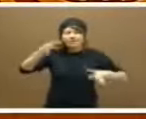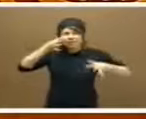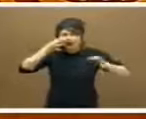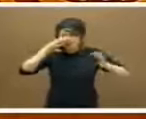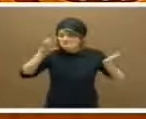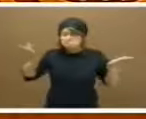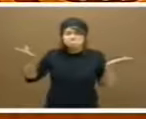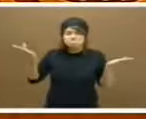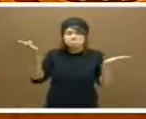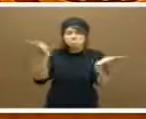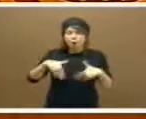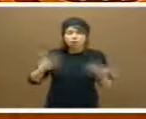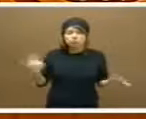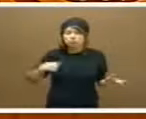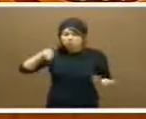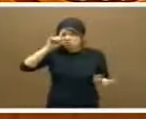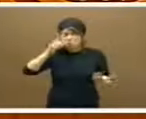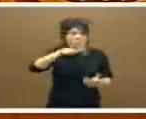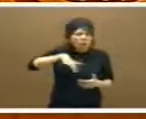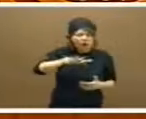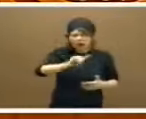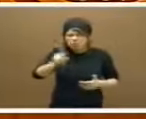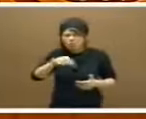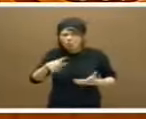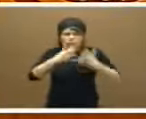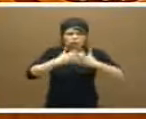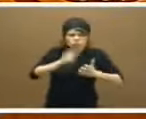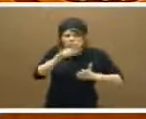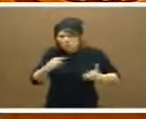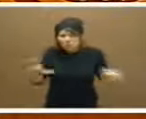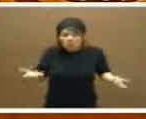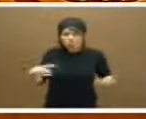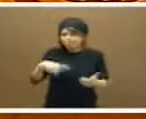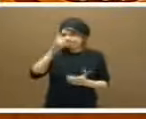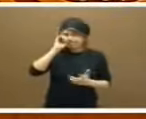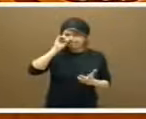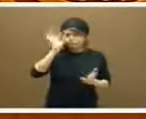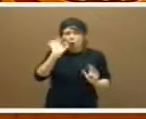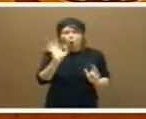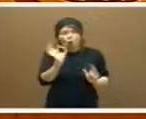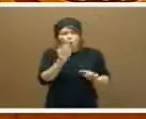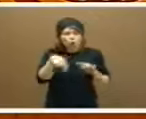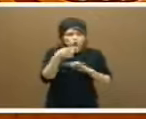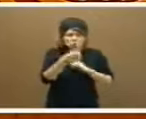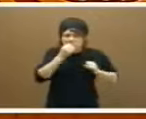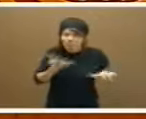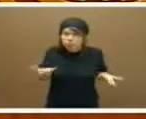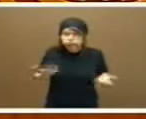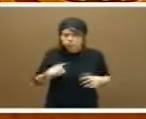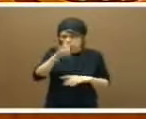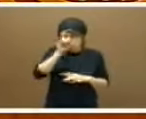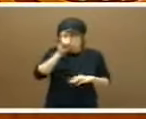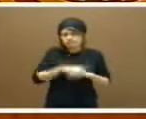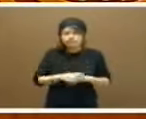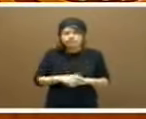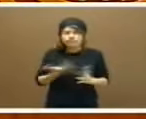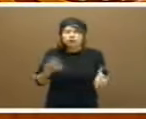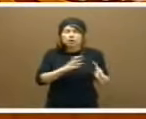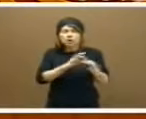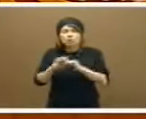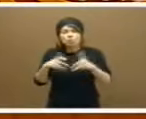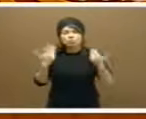realidad no tenemos constancia de que exista, de que funcione, de que dé algún síntoma de vida. Está